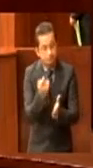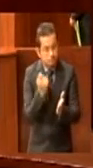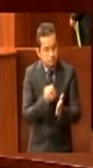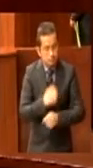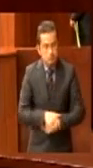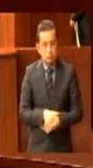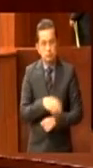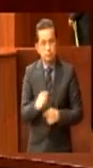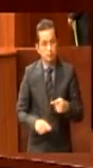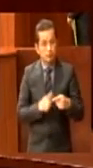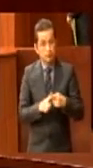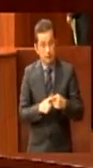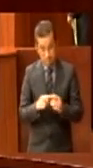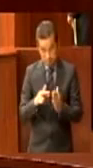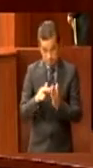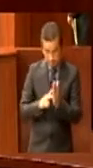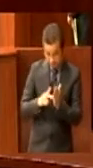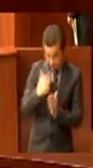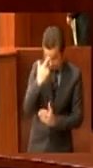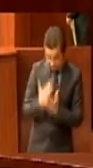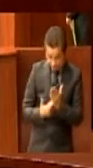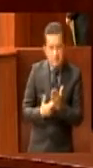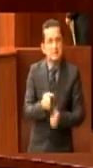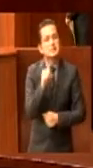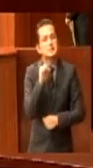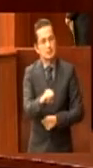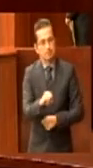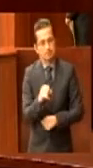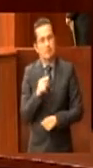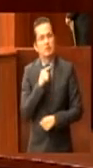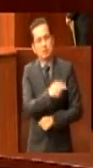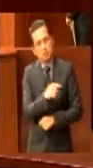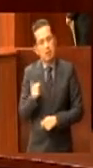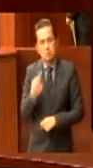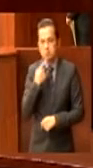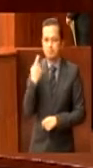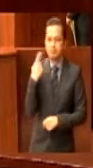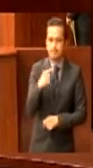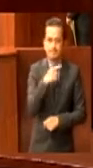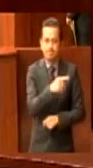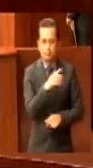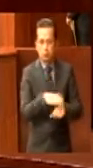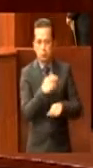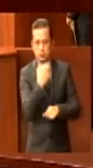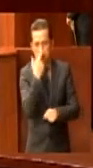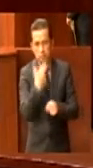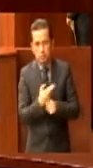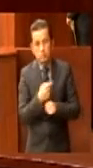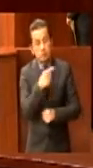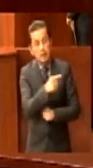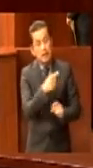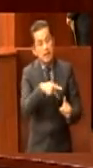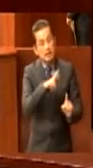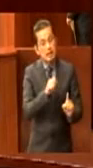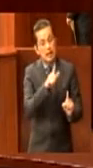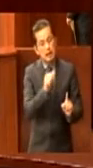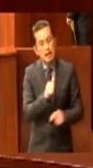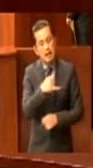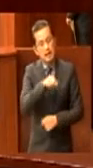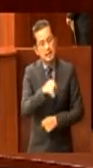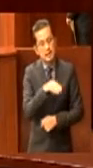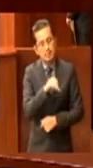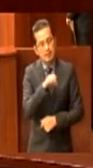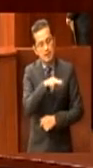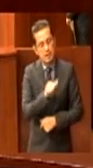uno es existente la conducta denunciada por la cual se le atribuye responsabilidad a carla jimena